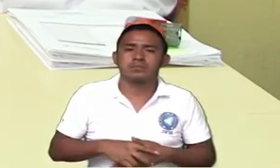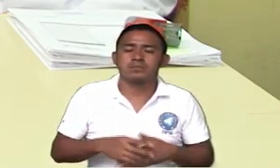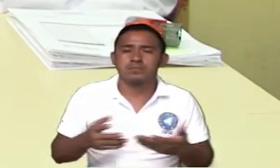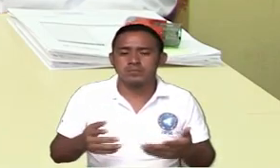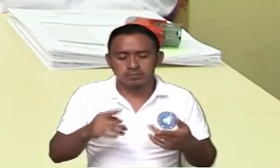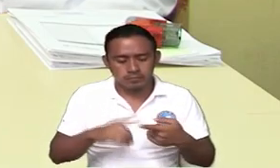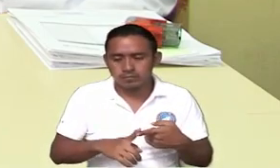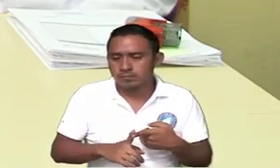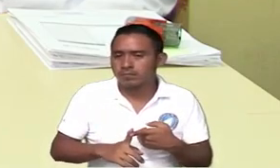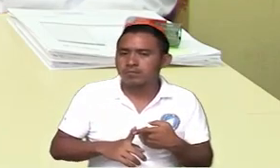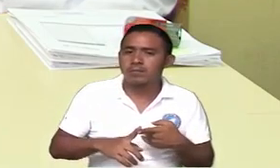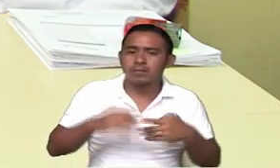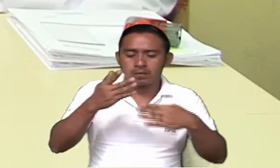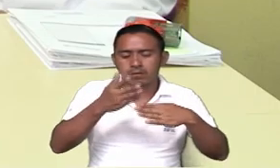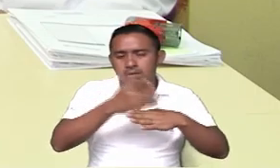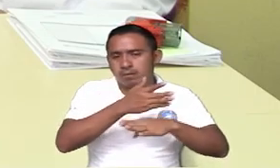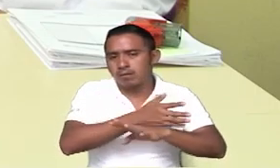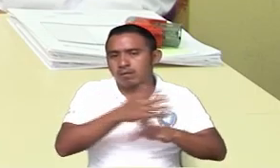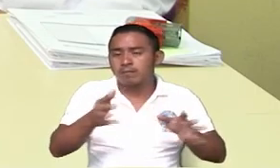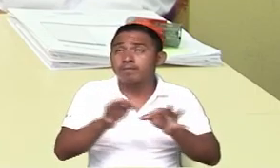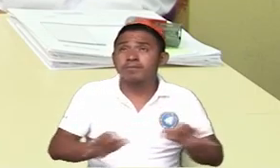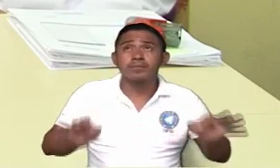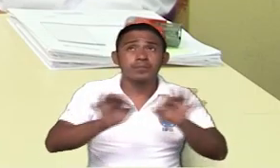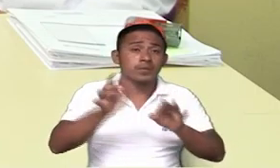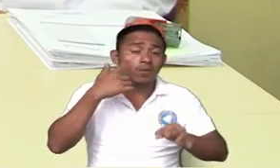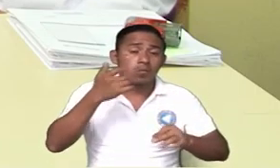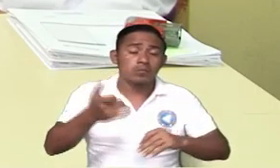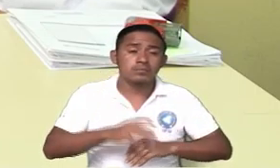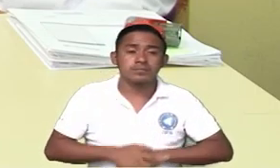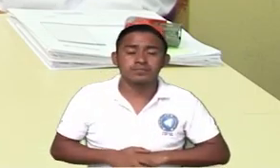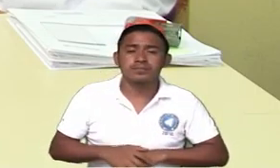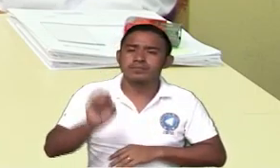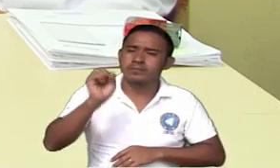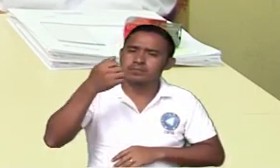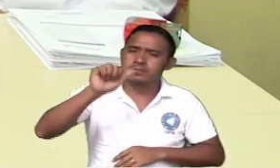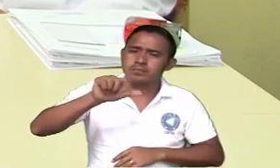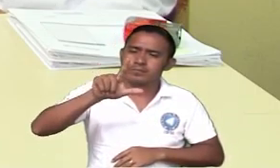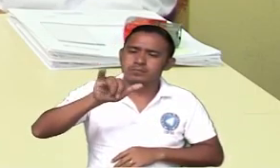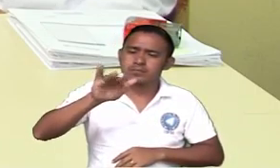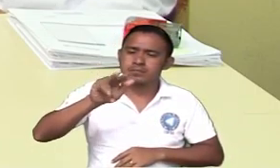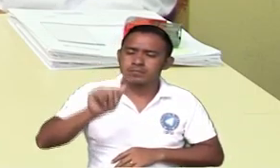las amígdalas. Es importante saber eso. Sí, la saliva, como te decía,